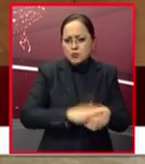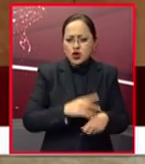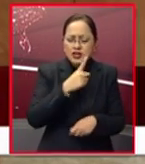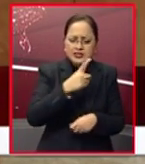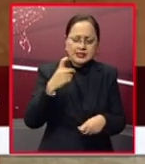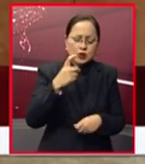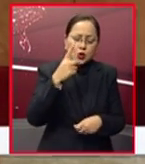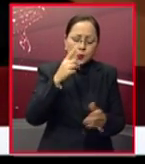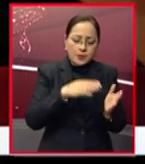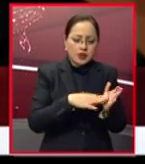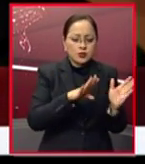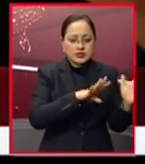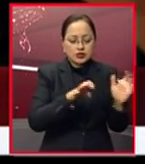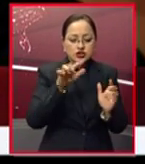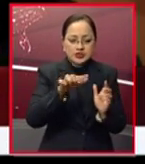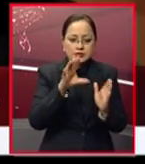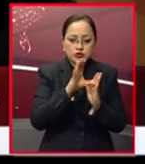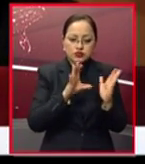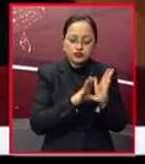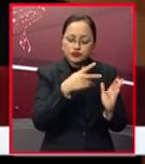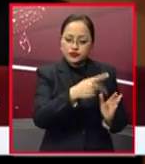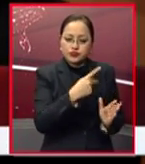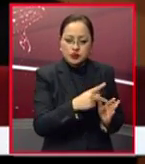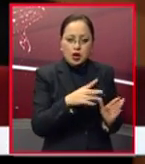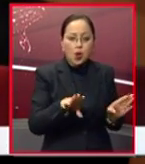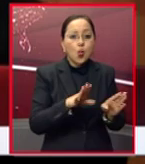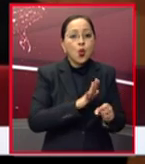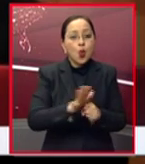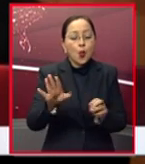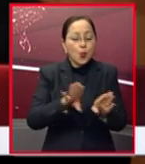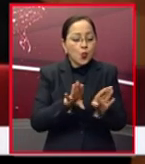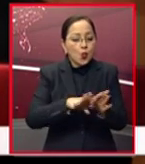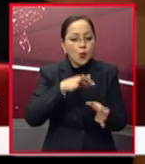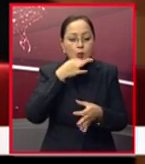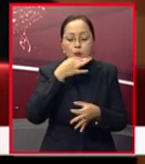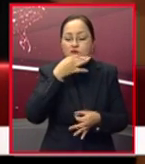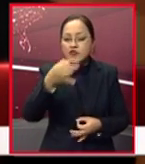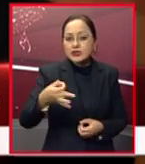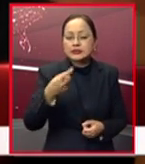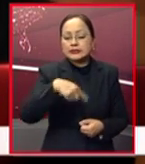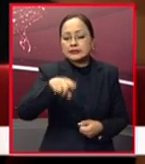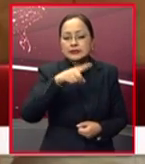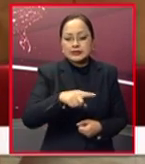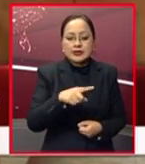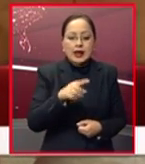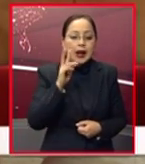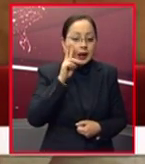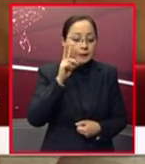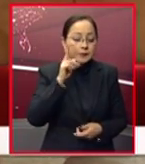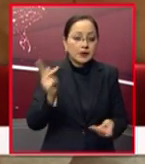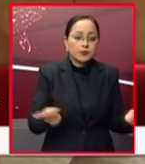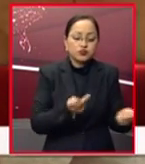Constitución de 1917. Particularmente se refirió a la consulta que convocará el Senado de la República.